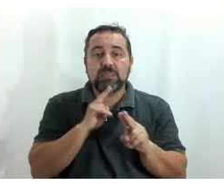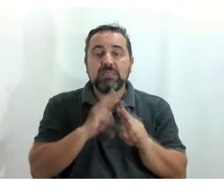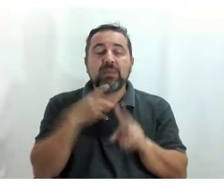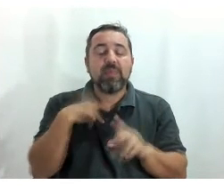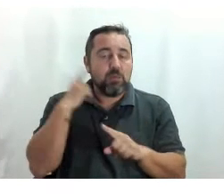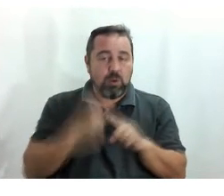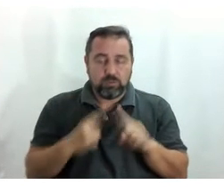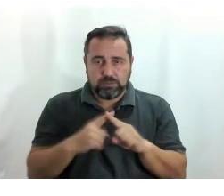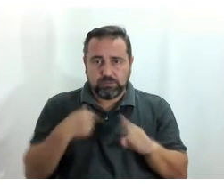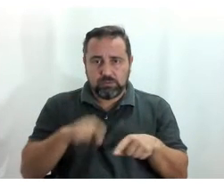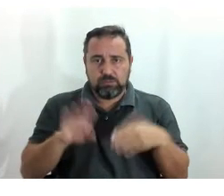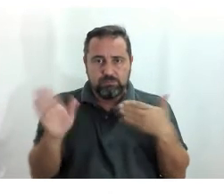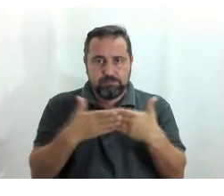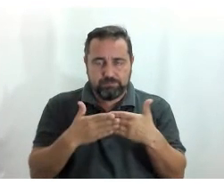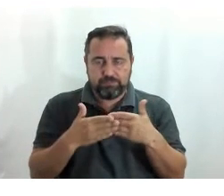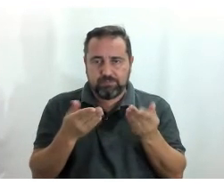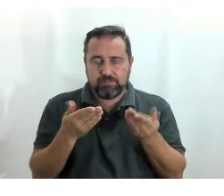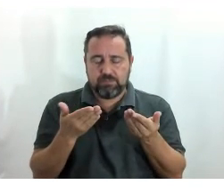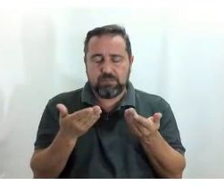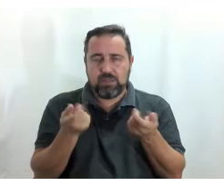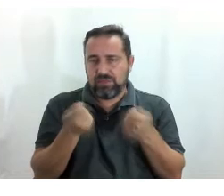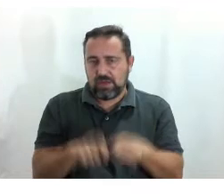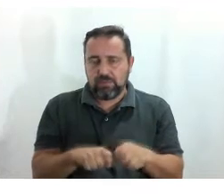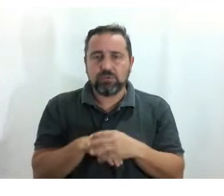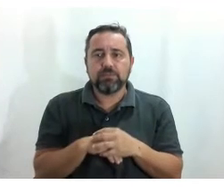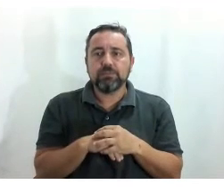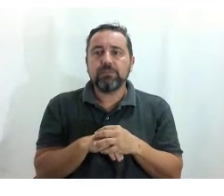hipoacusias. Hoy la jornada